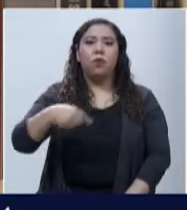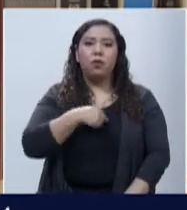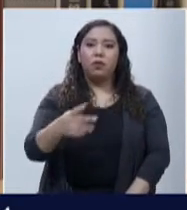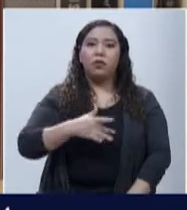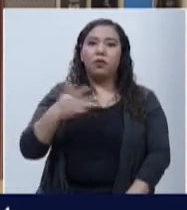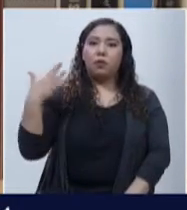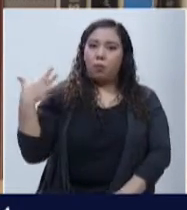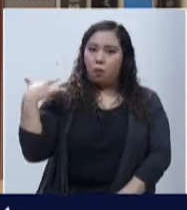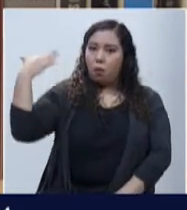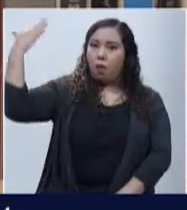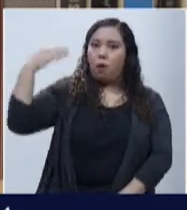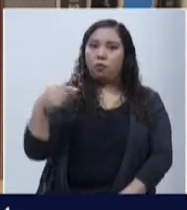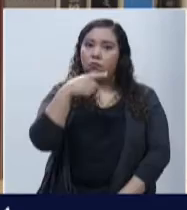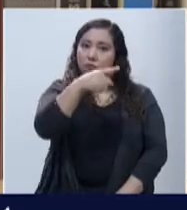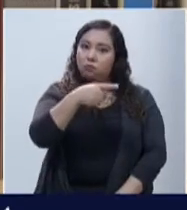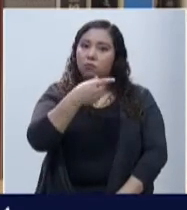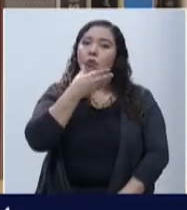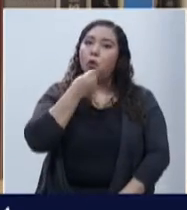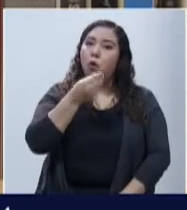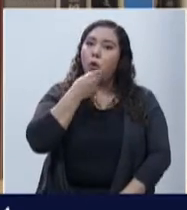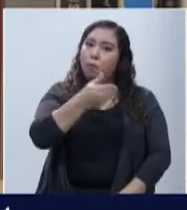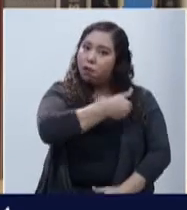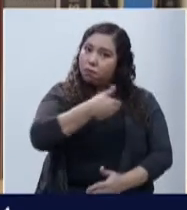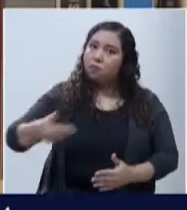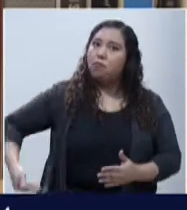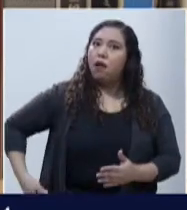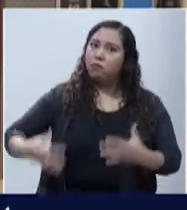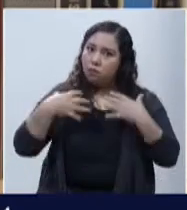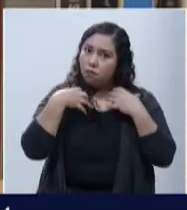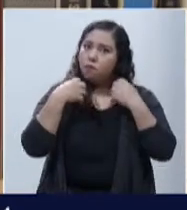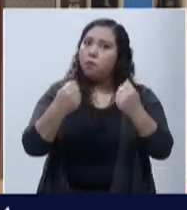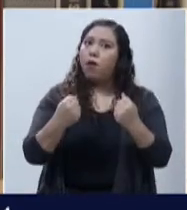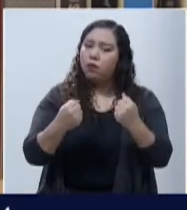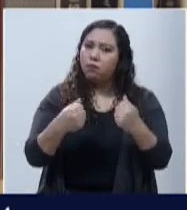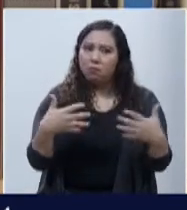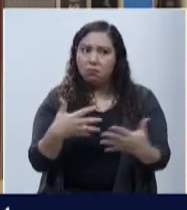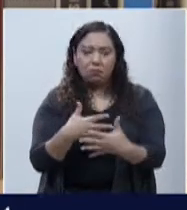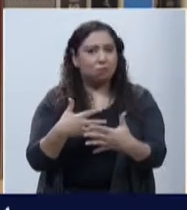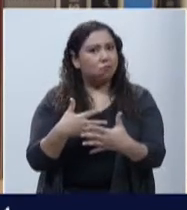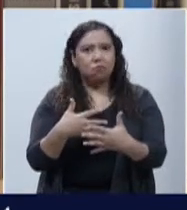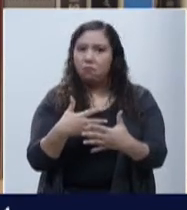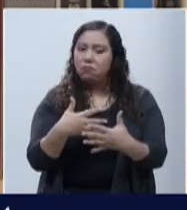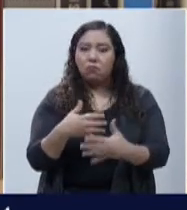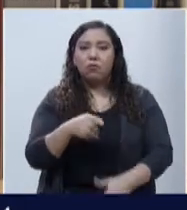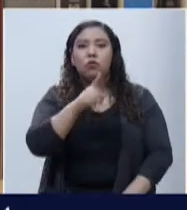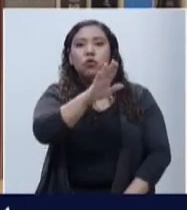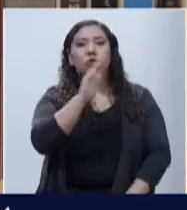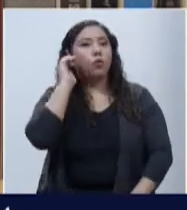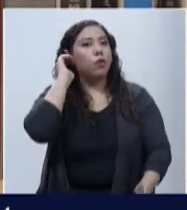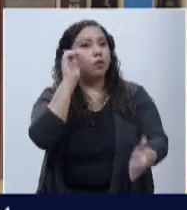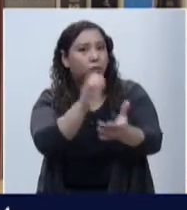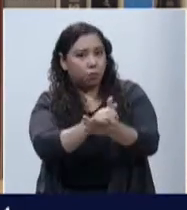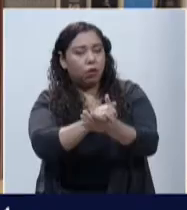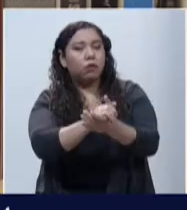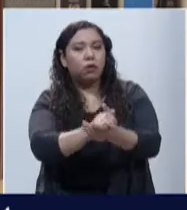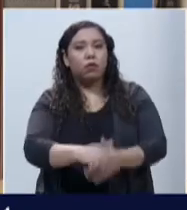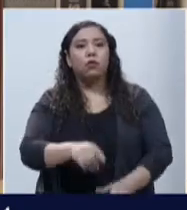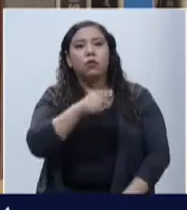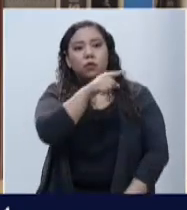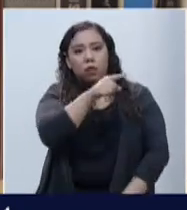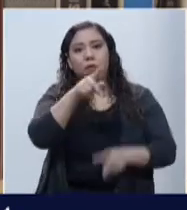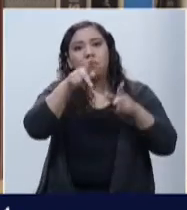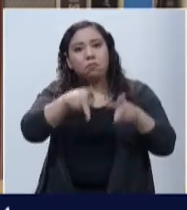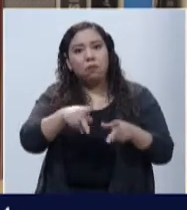contentos de la valentía tan especial del presidente y por supuesto de la primera dama personas tan especiales que saben cumplir